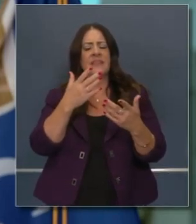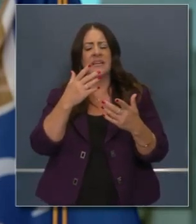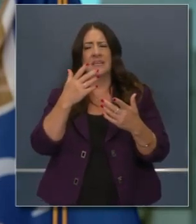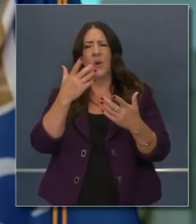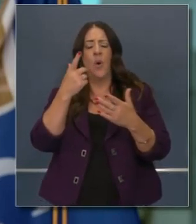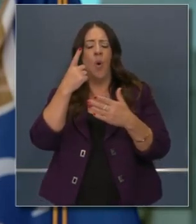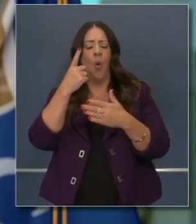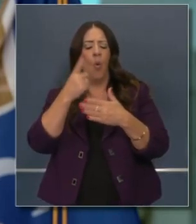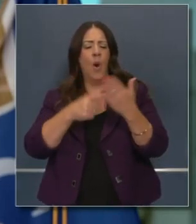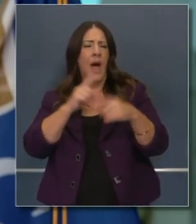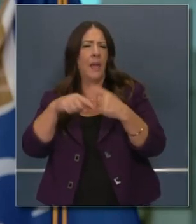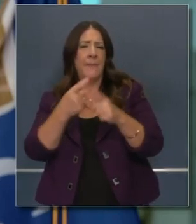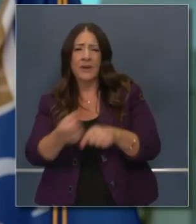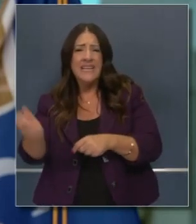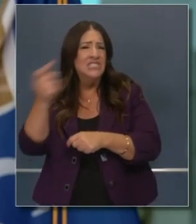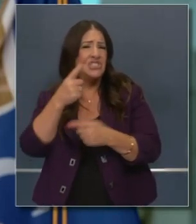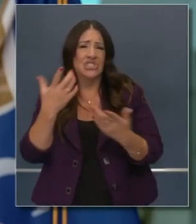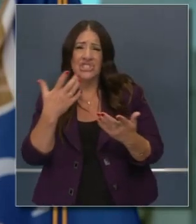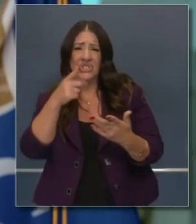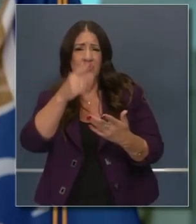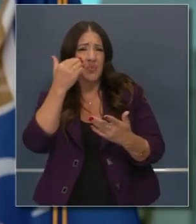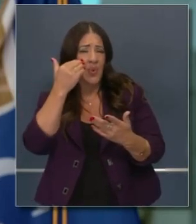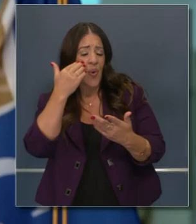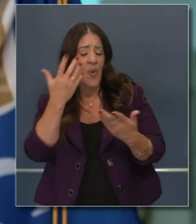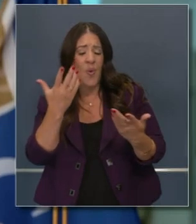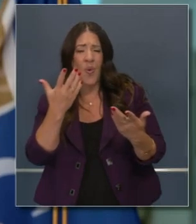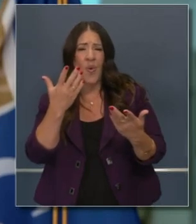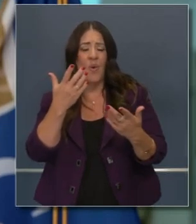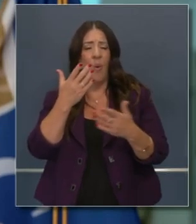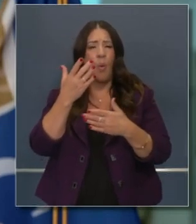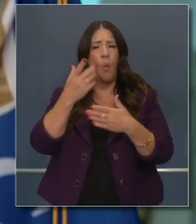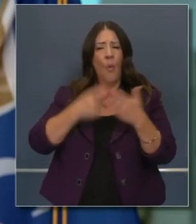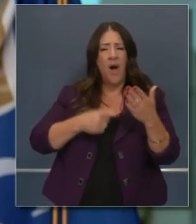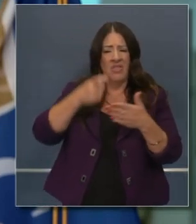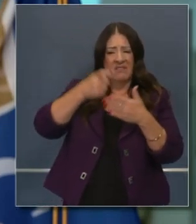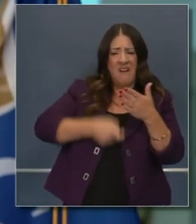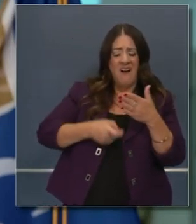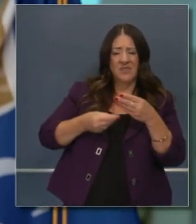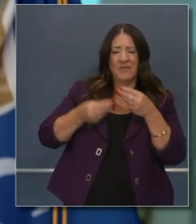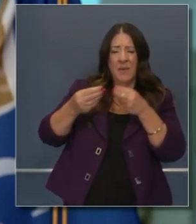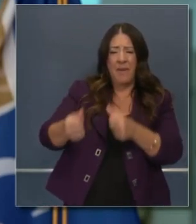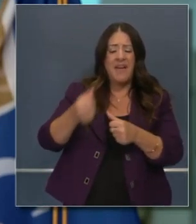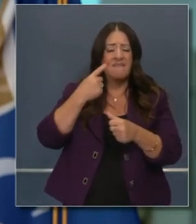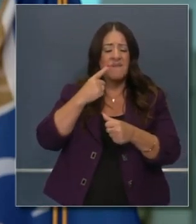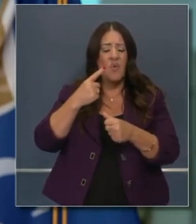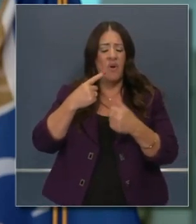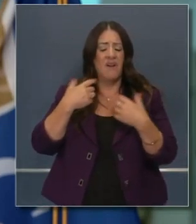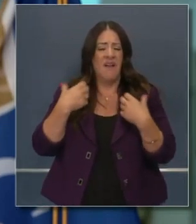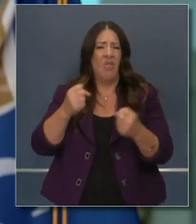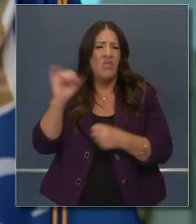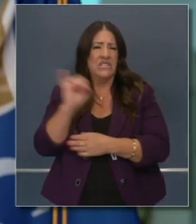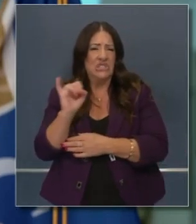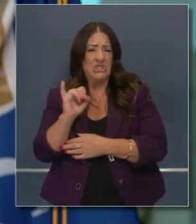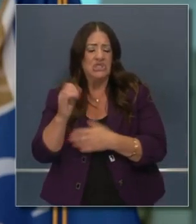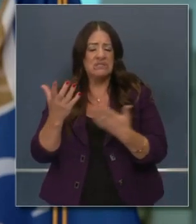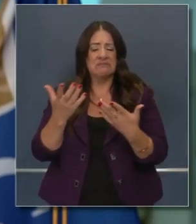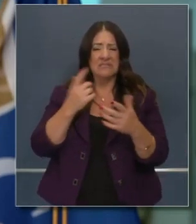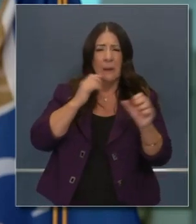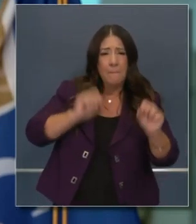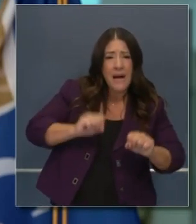me gustaría saber el año próximo si realísticamente los costos de